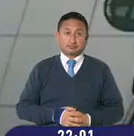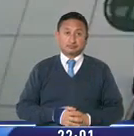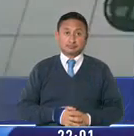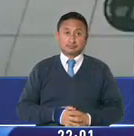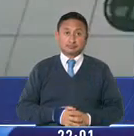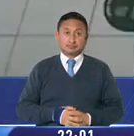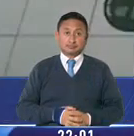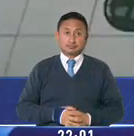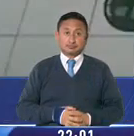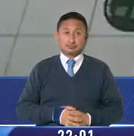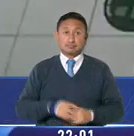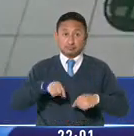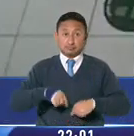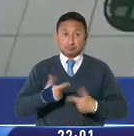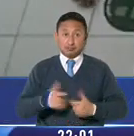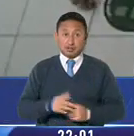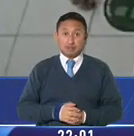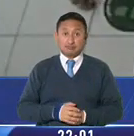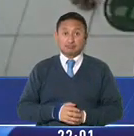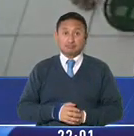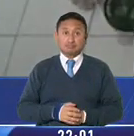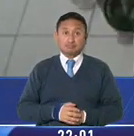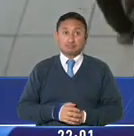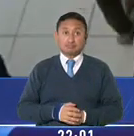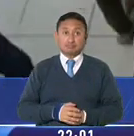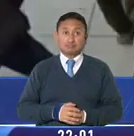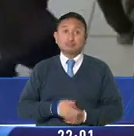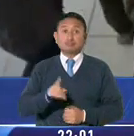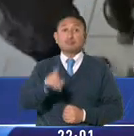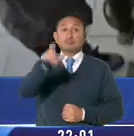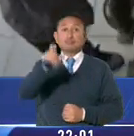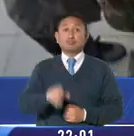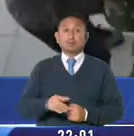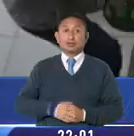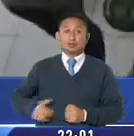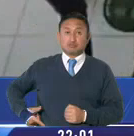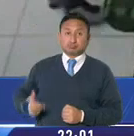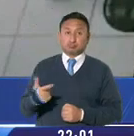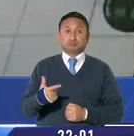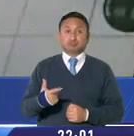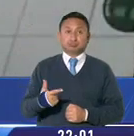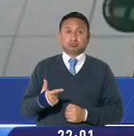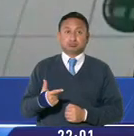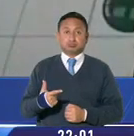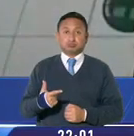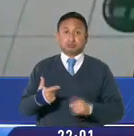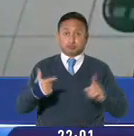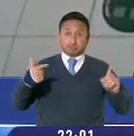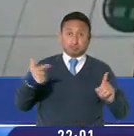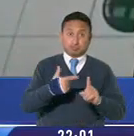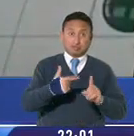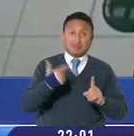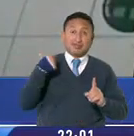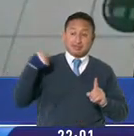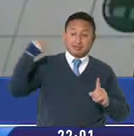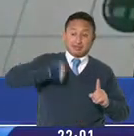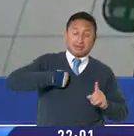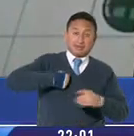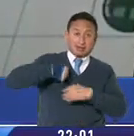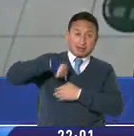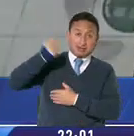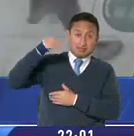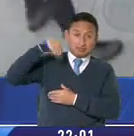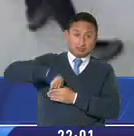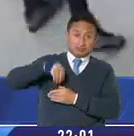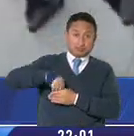estaba esperando el producto, cuando de pronto un sujeto con el dedo en el gatillo la sorprendió. Buscaba la cartera donde guardó el dinero. La